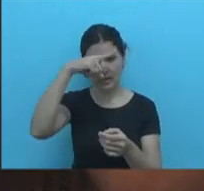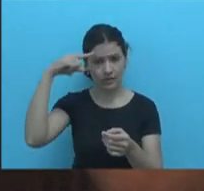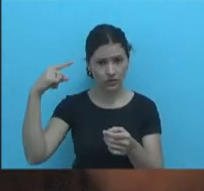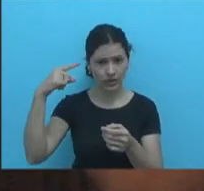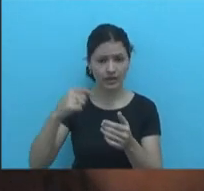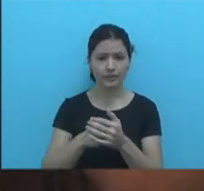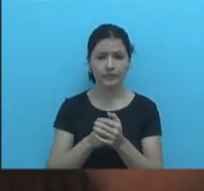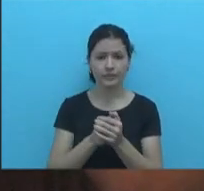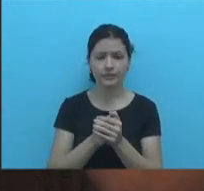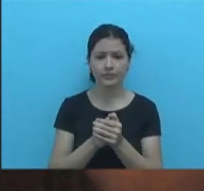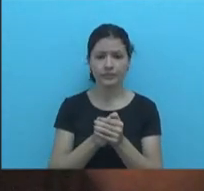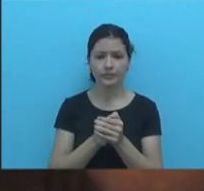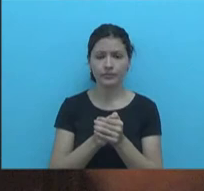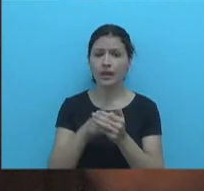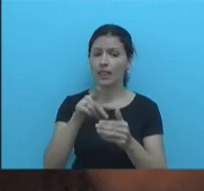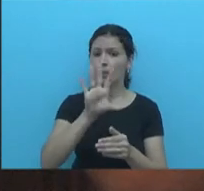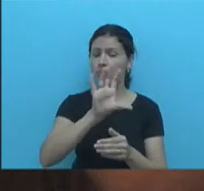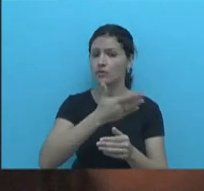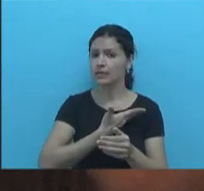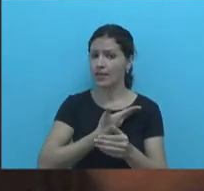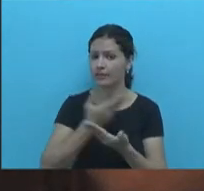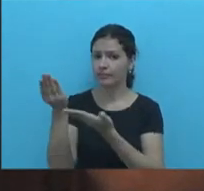provincias, estos fondos representan aportes no